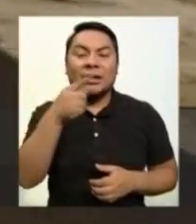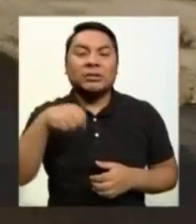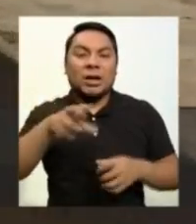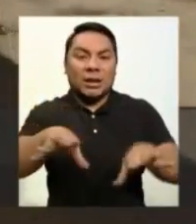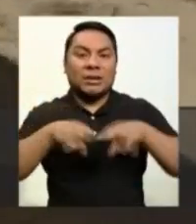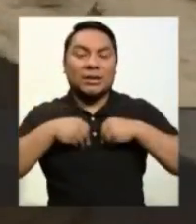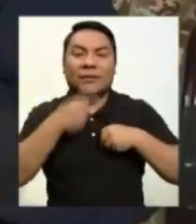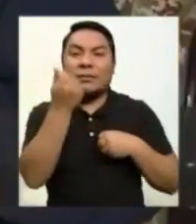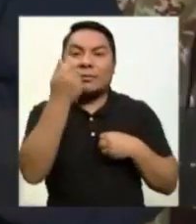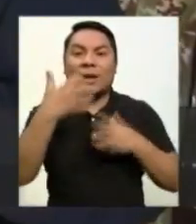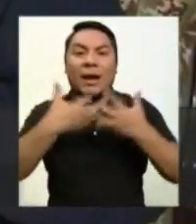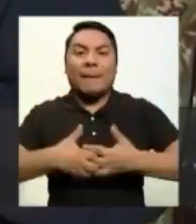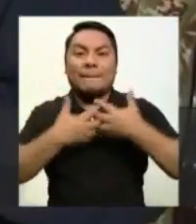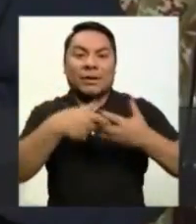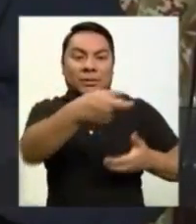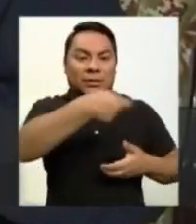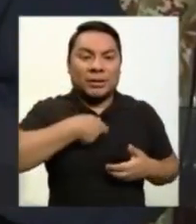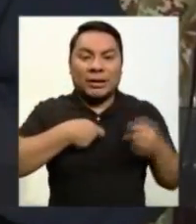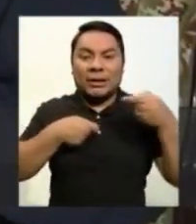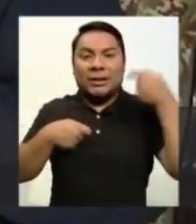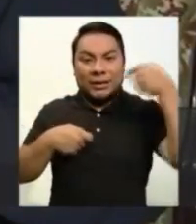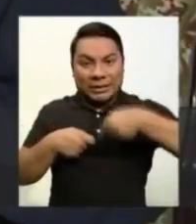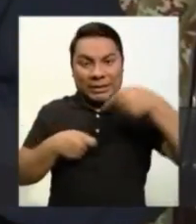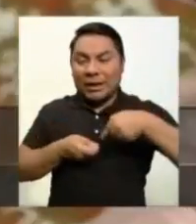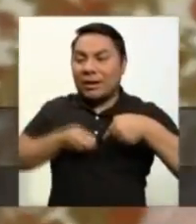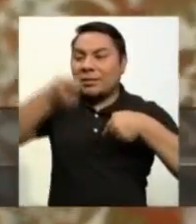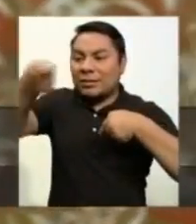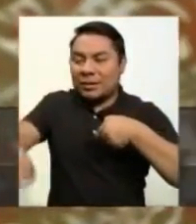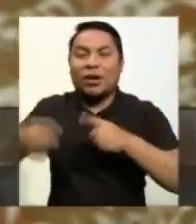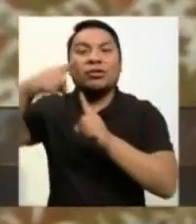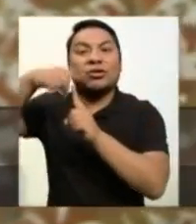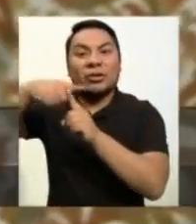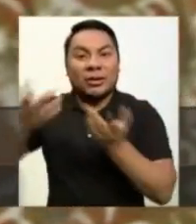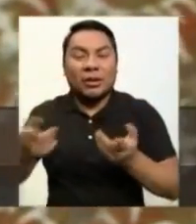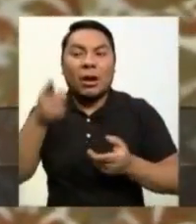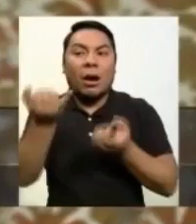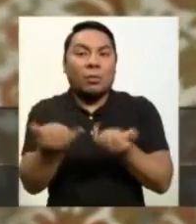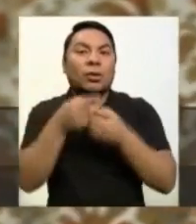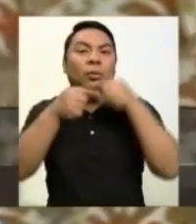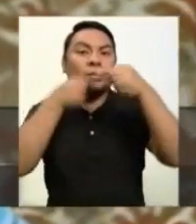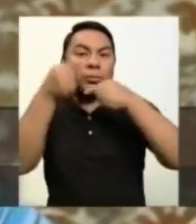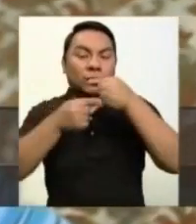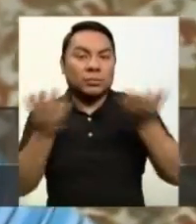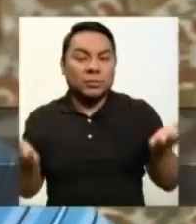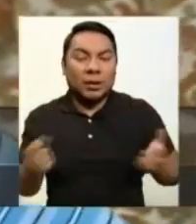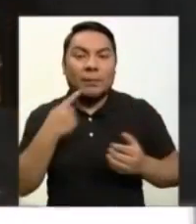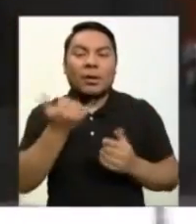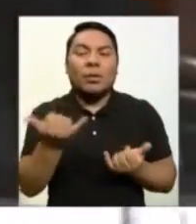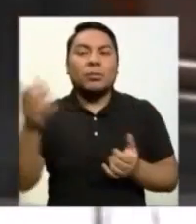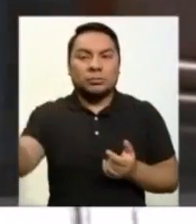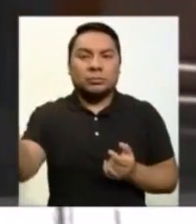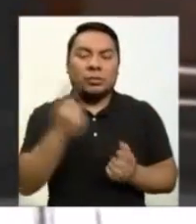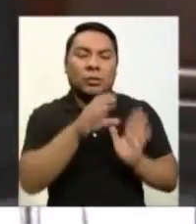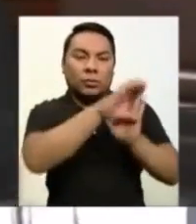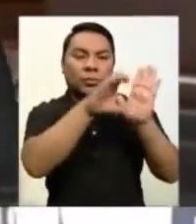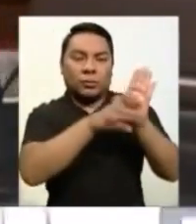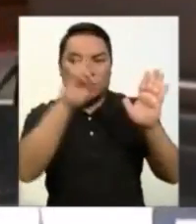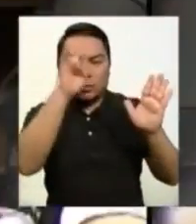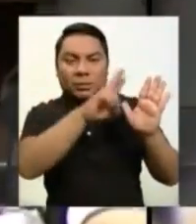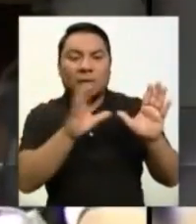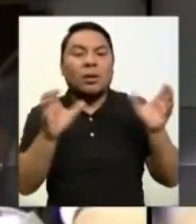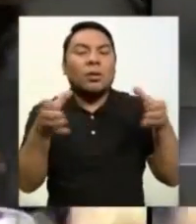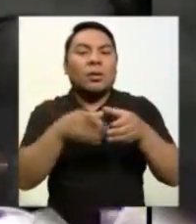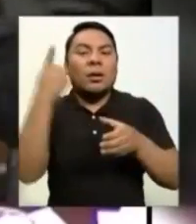no puede pasar por alto. Por su parte, Heriberto Benítez anunció que ha remitido el recurso de agravio constitucional para que el habeas corpus que